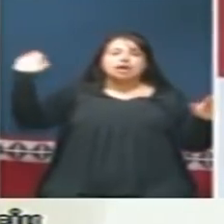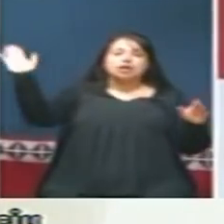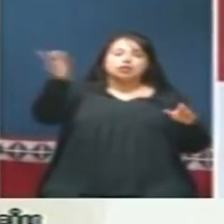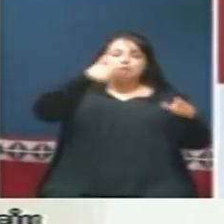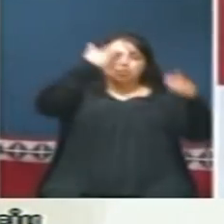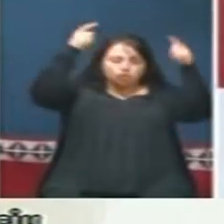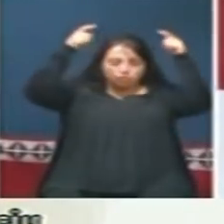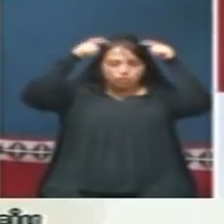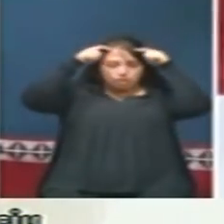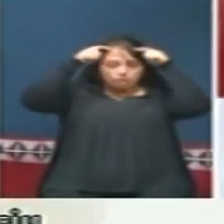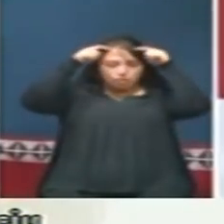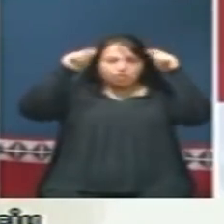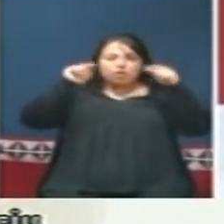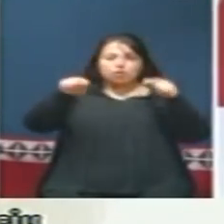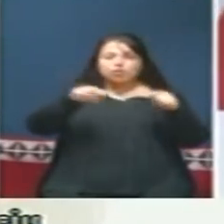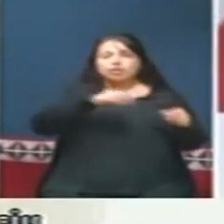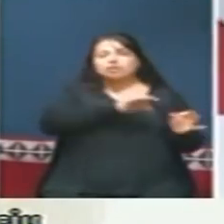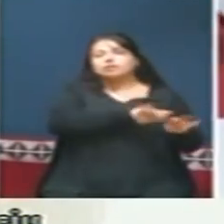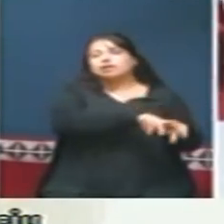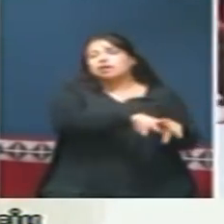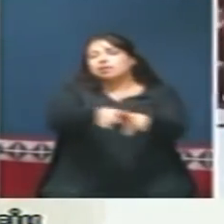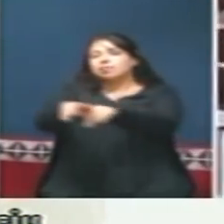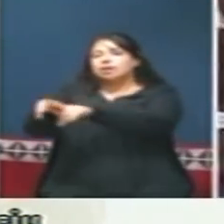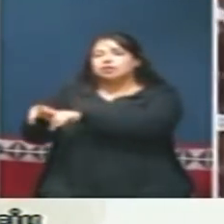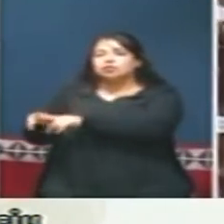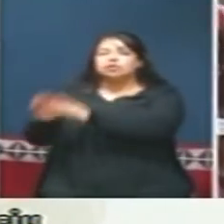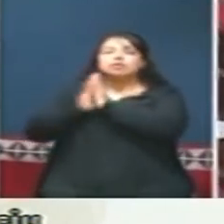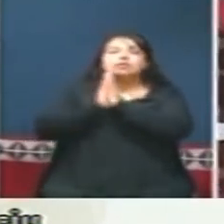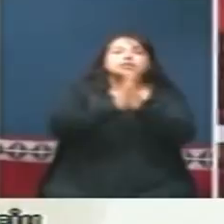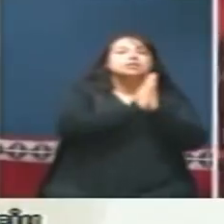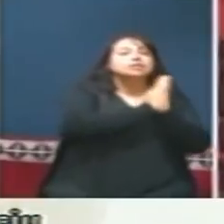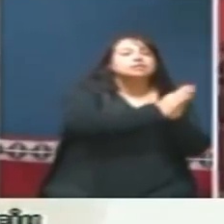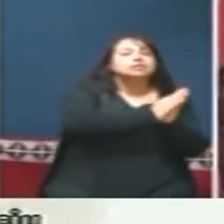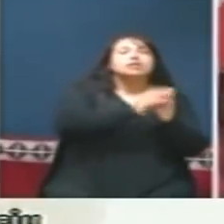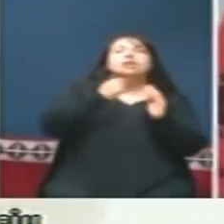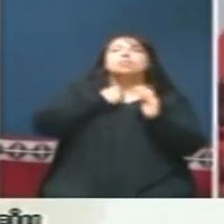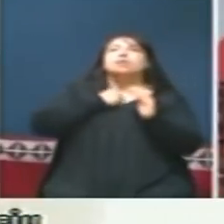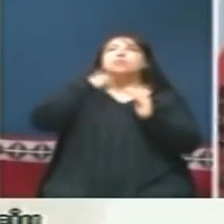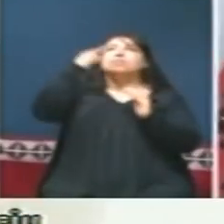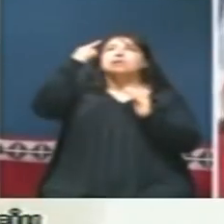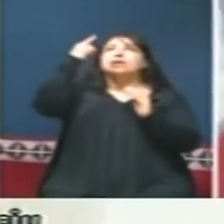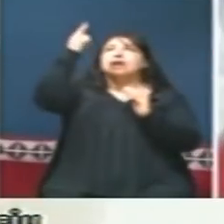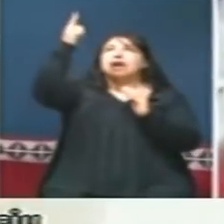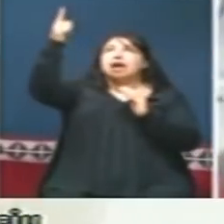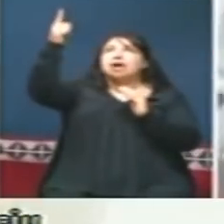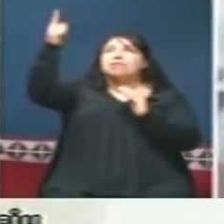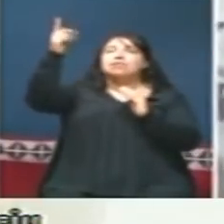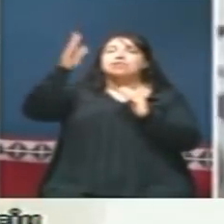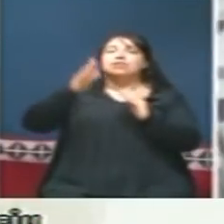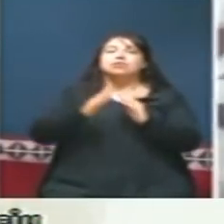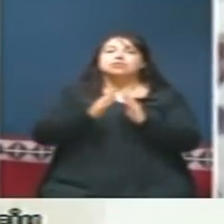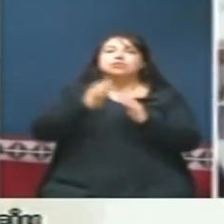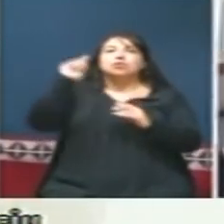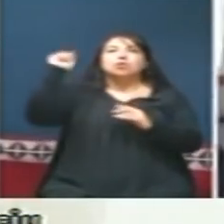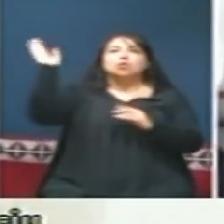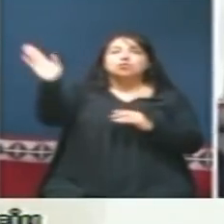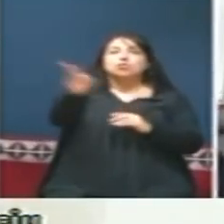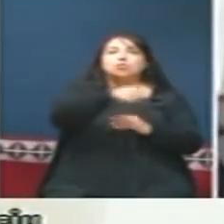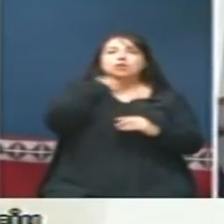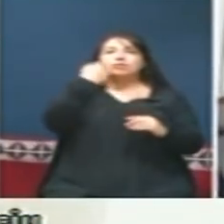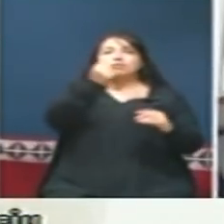y a ustedes, hermanos, que intercedan por mí ante Dios nuestro Señor.